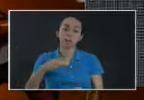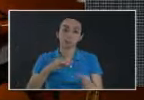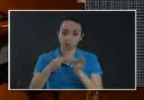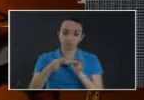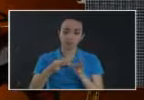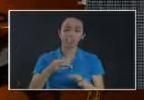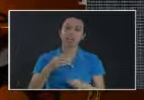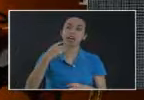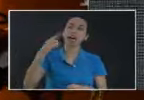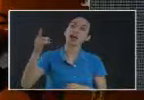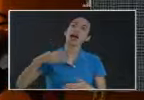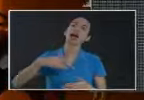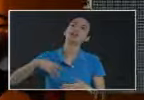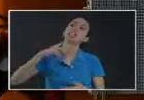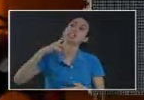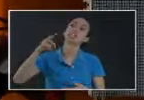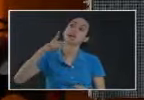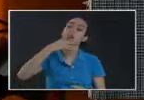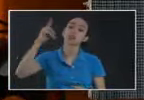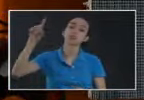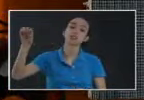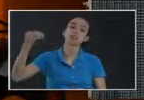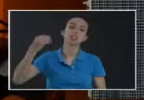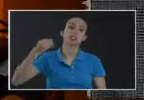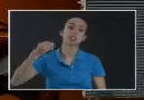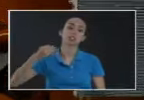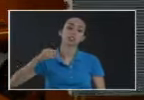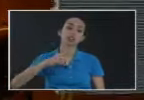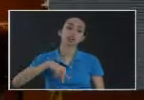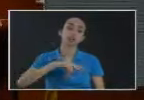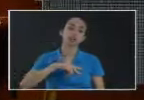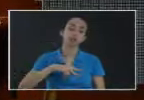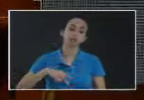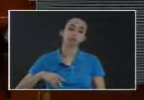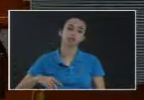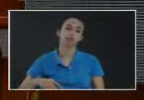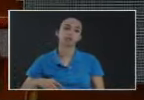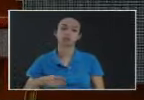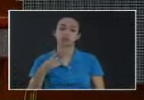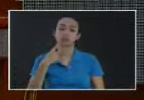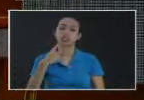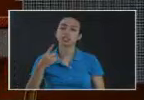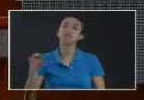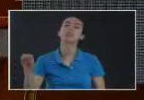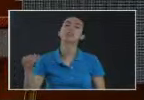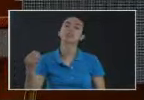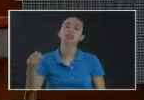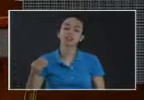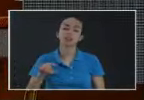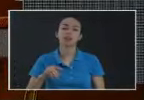haznos dioses que nos guíen, porque no sabemos lo que ha pasado con Moisés.